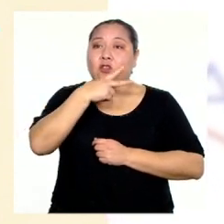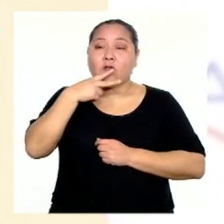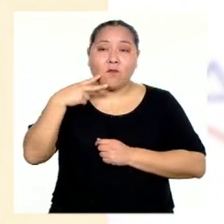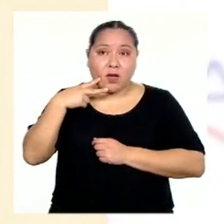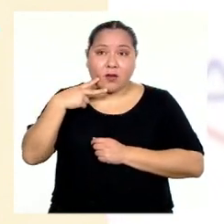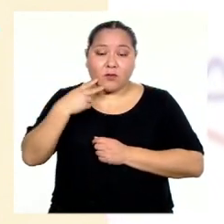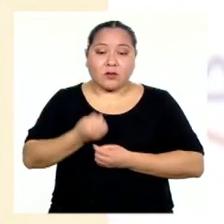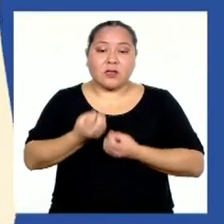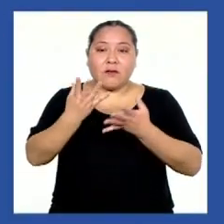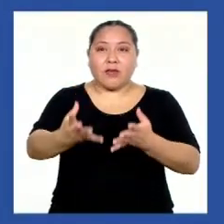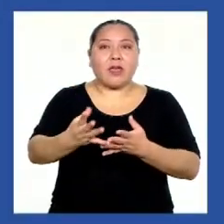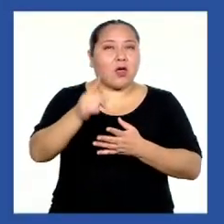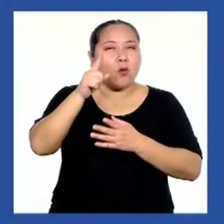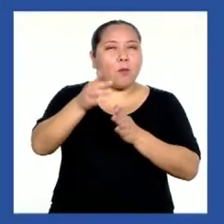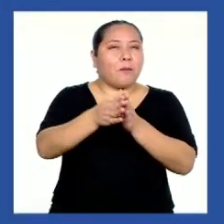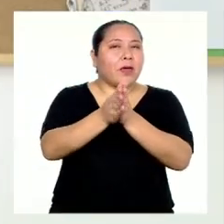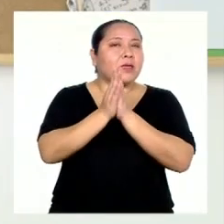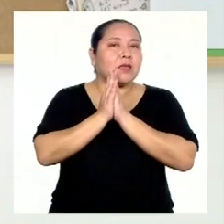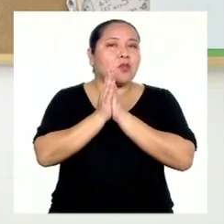orden.